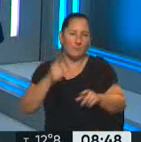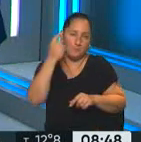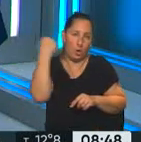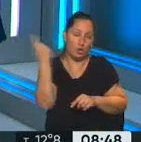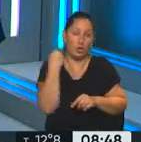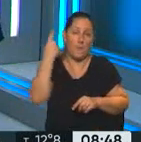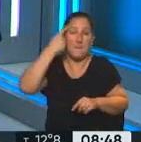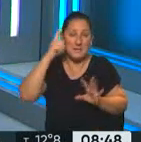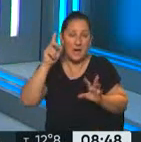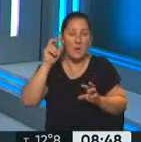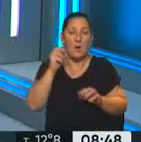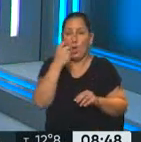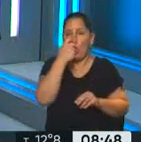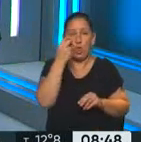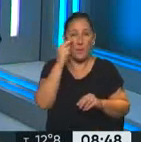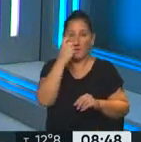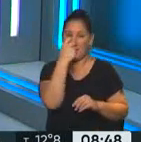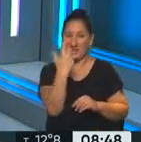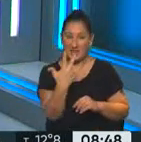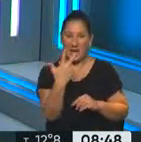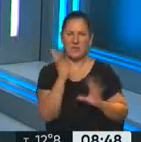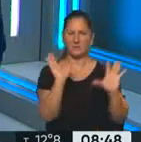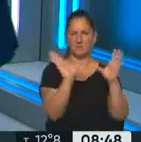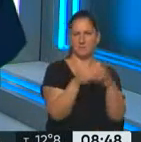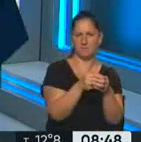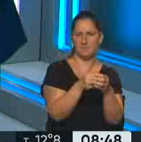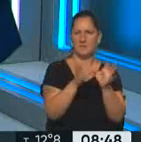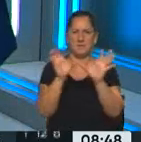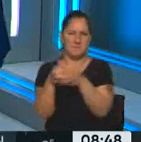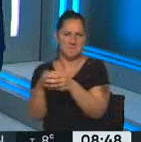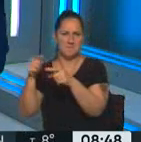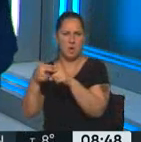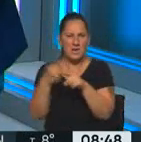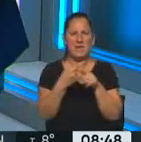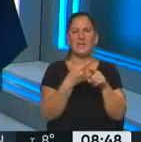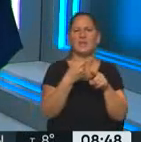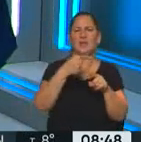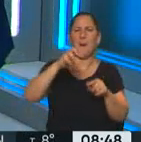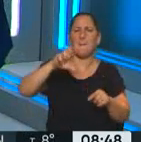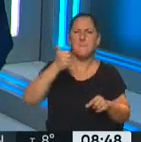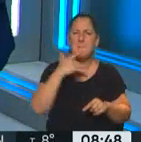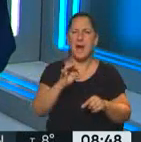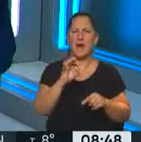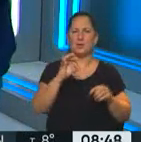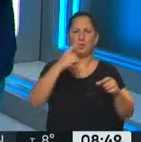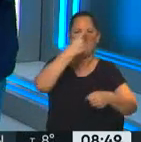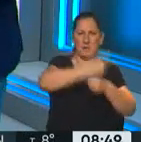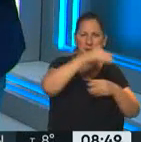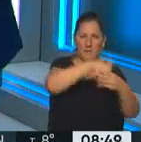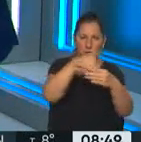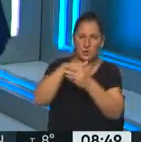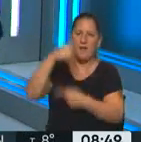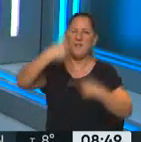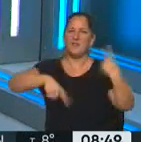imaginamos, un 2023 con muchas internas, con muchas situaciones, con las PASO, las primarias, los diferentes sectores que quieren aspirar